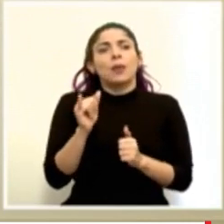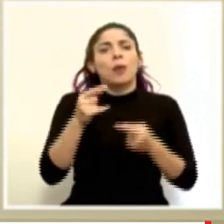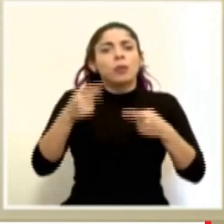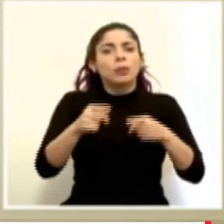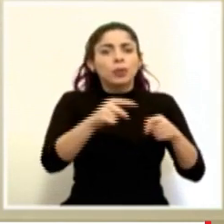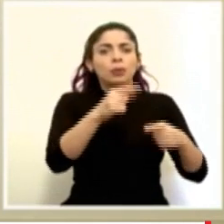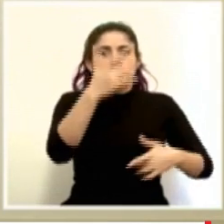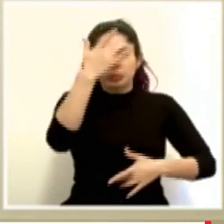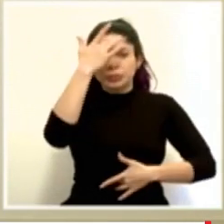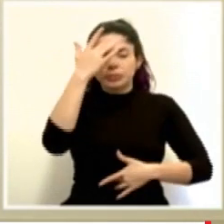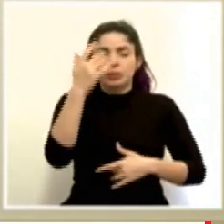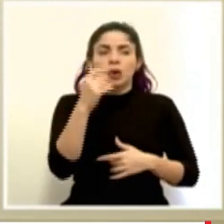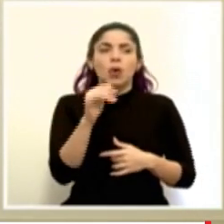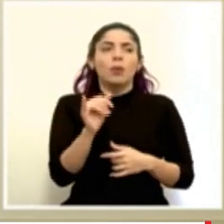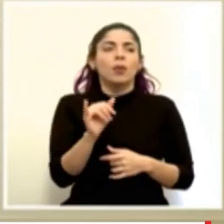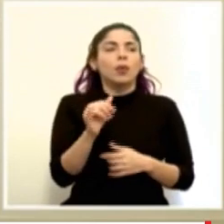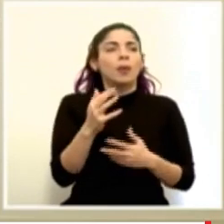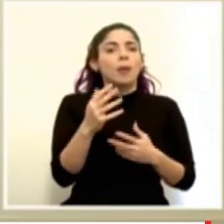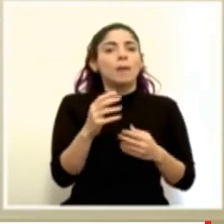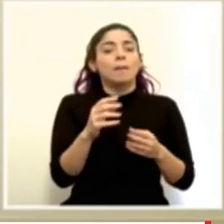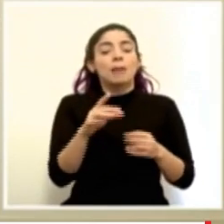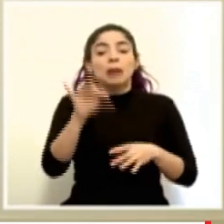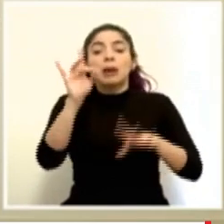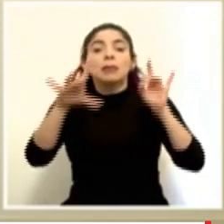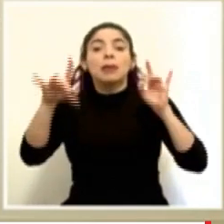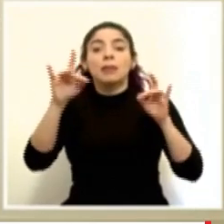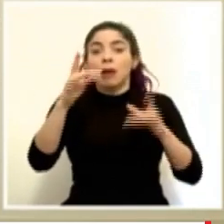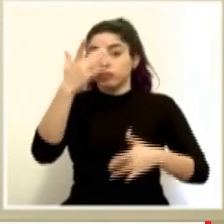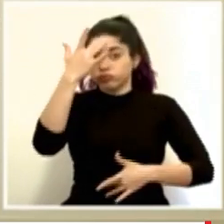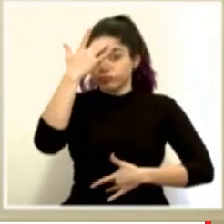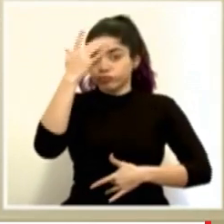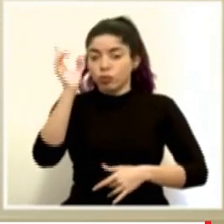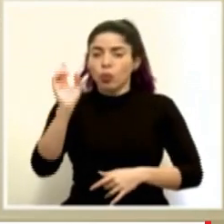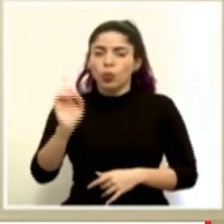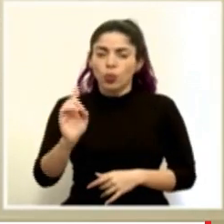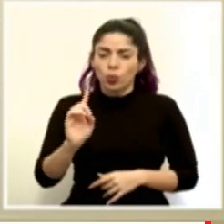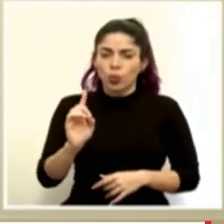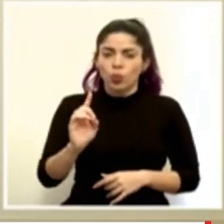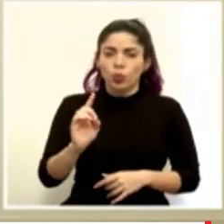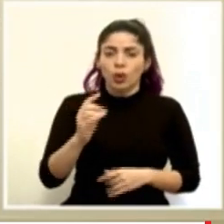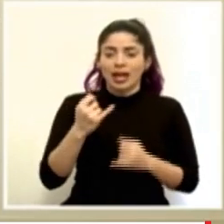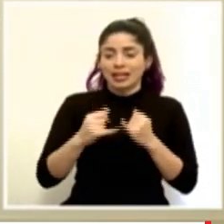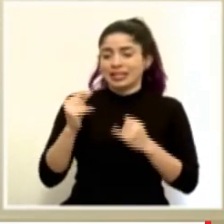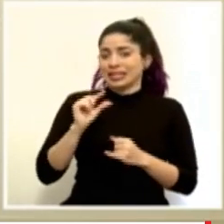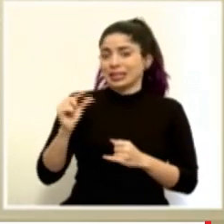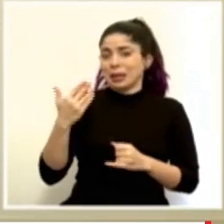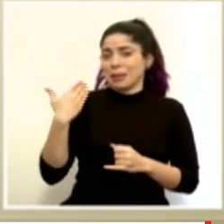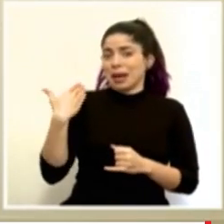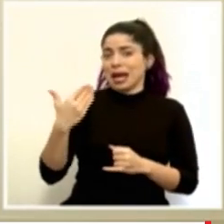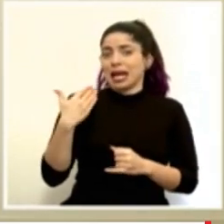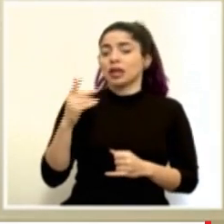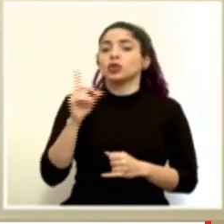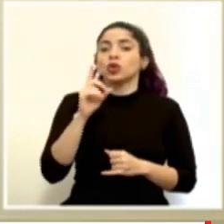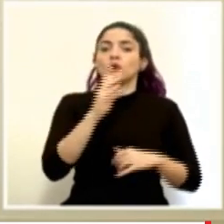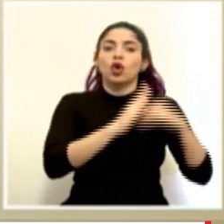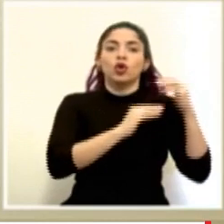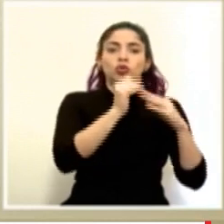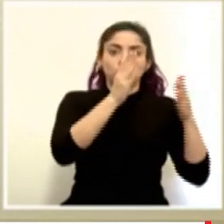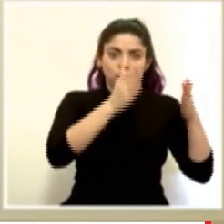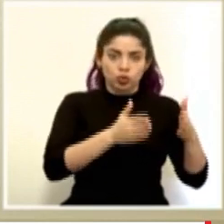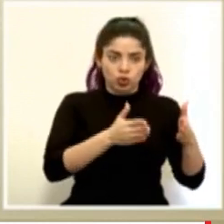ocurrencia de casos, más bien más documentación de casos. En las últimas semanas habíamos dicho en el sector